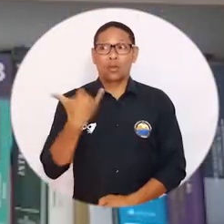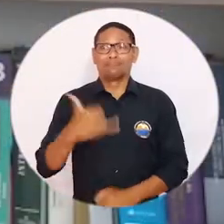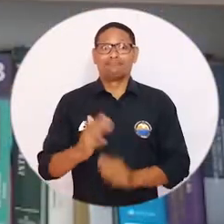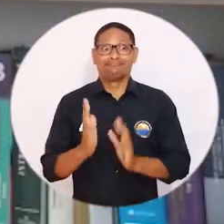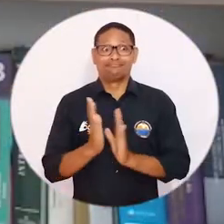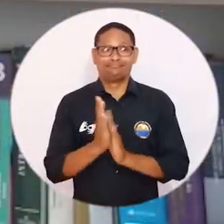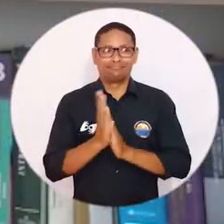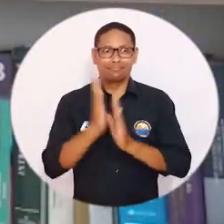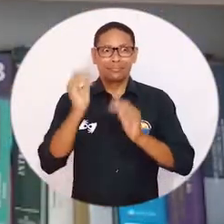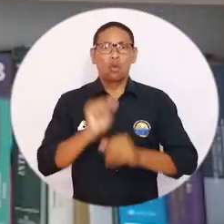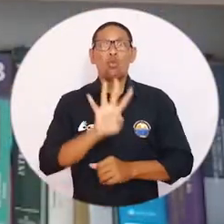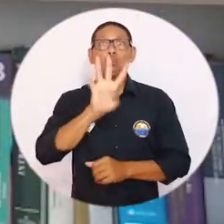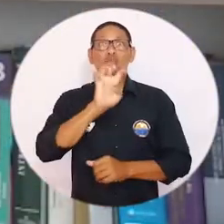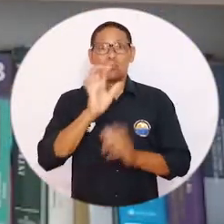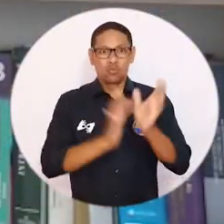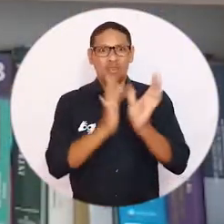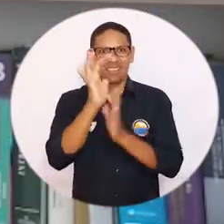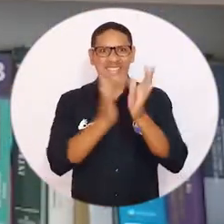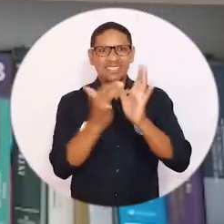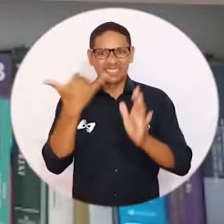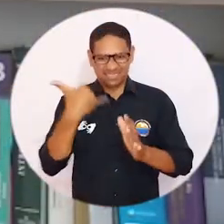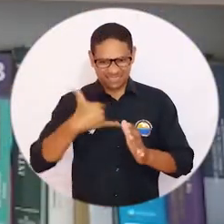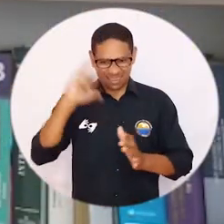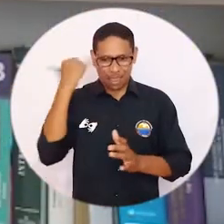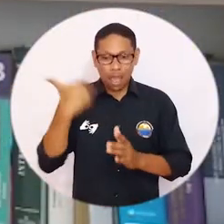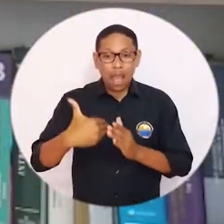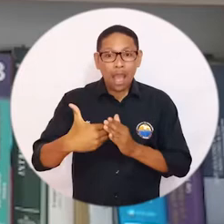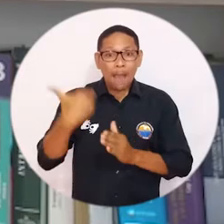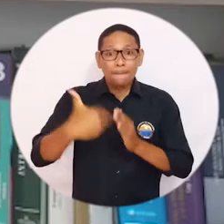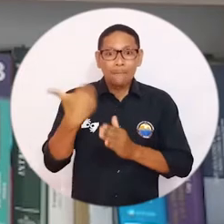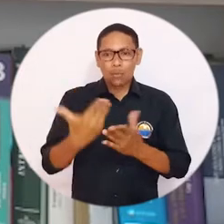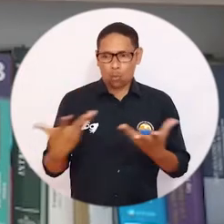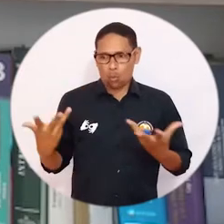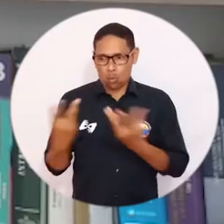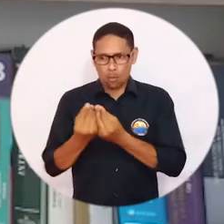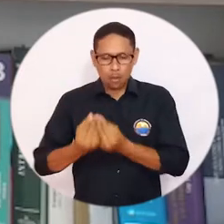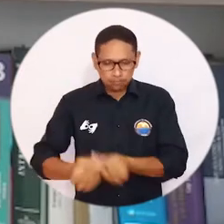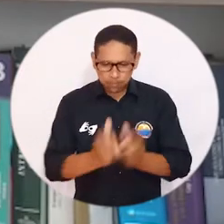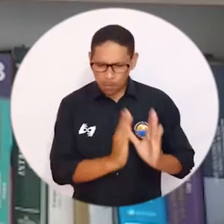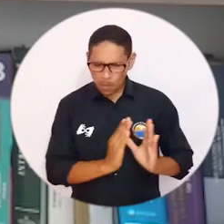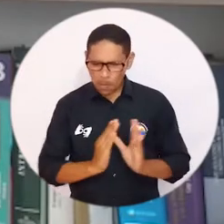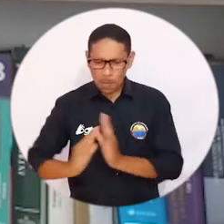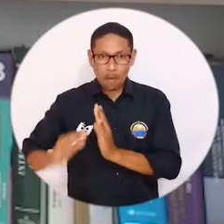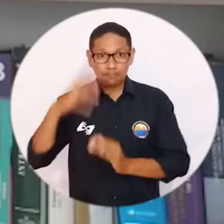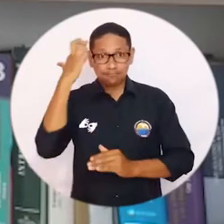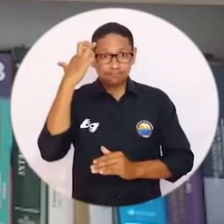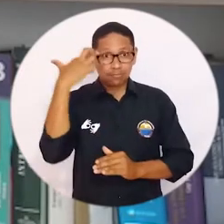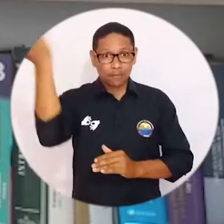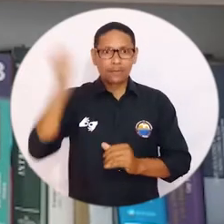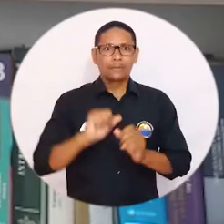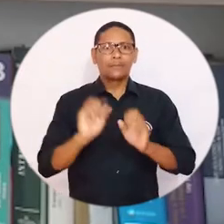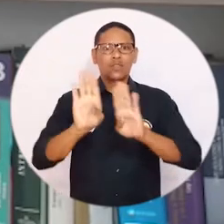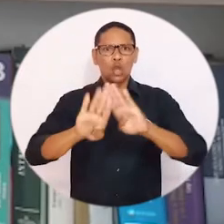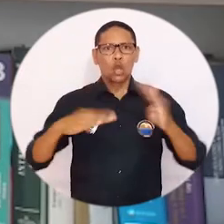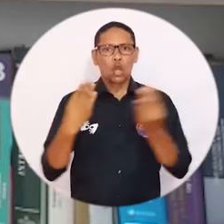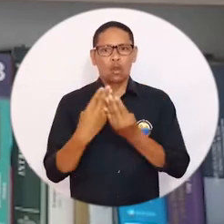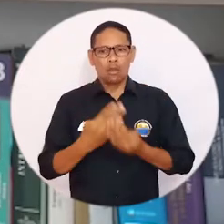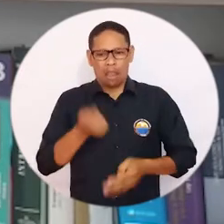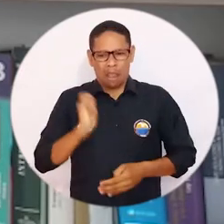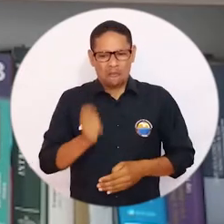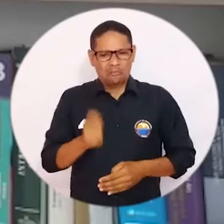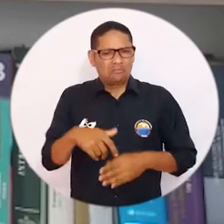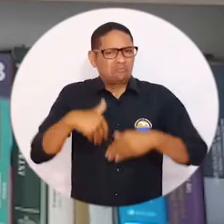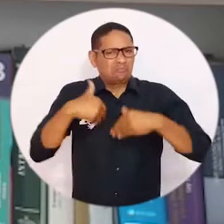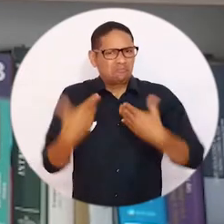Celebro que el pasado 9 de abril se haya podido constituir esta organización profesional. El colegio busca ser